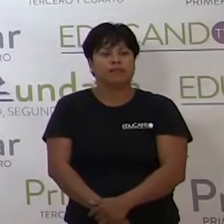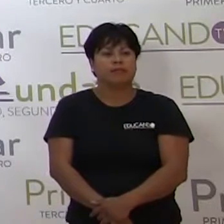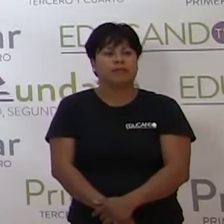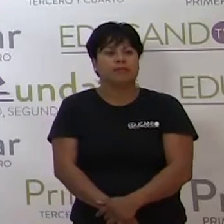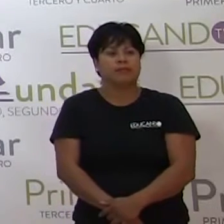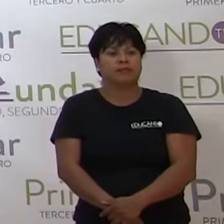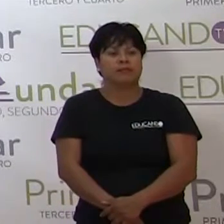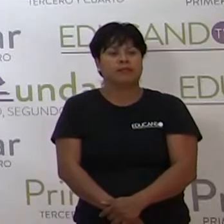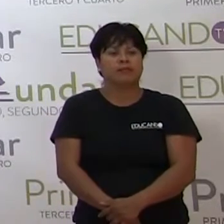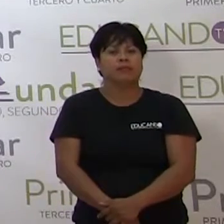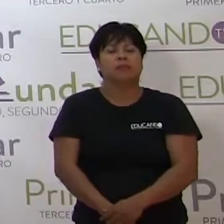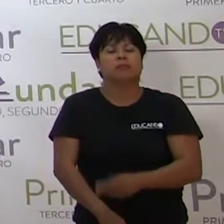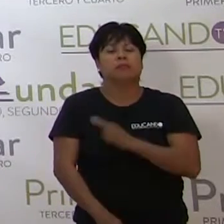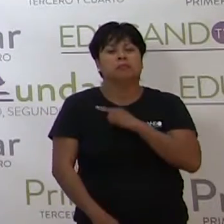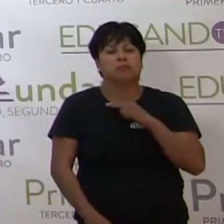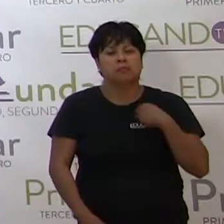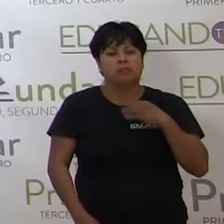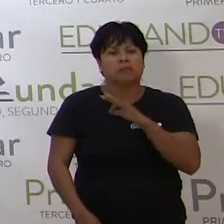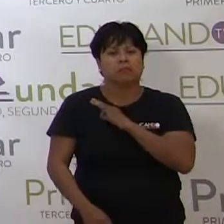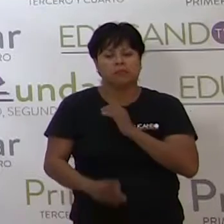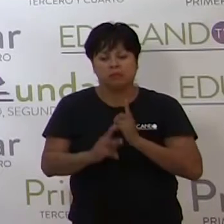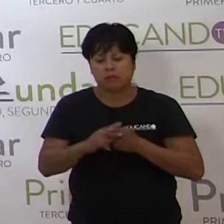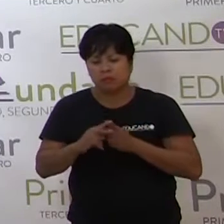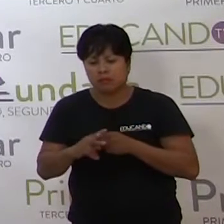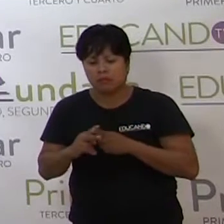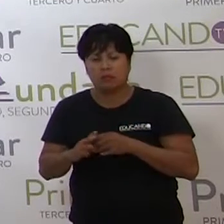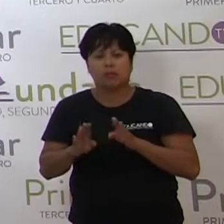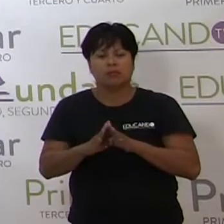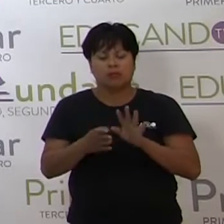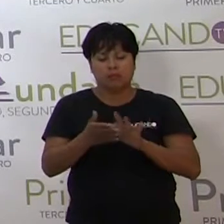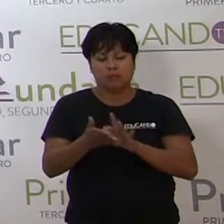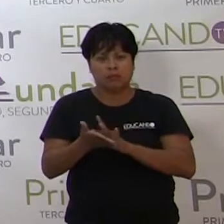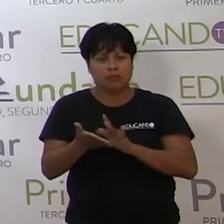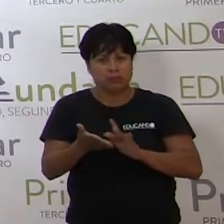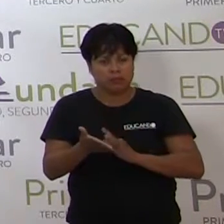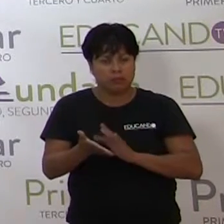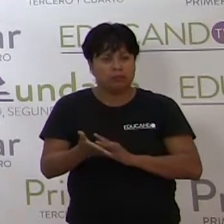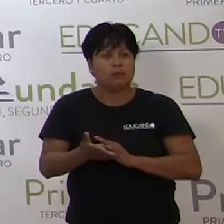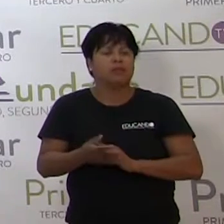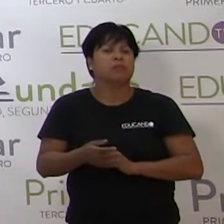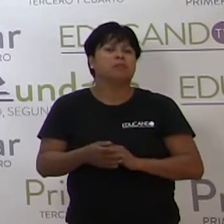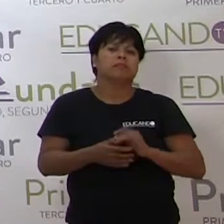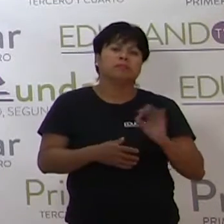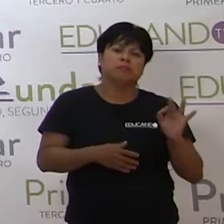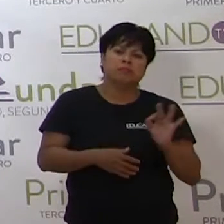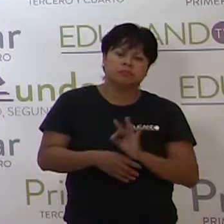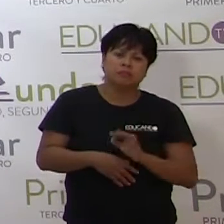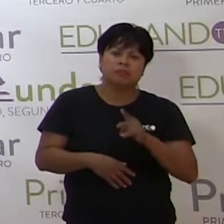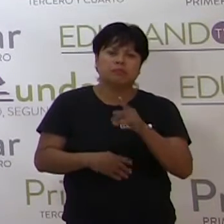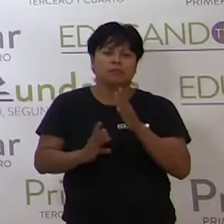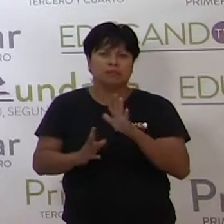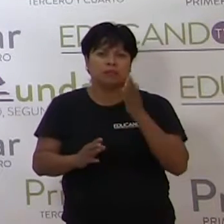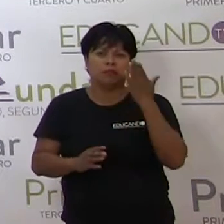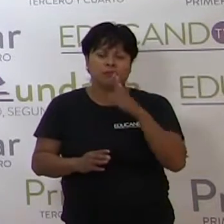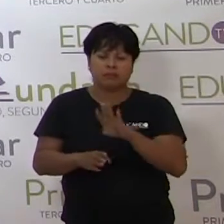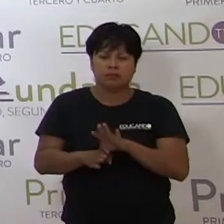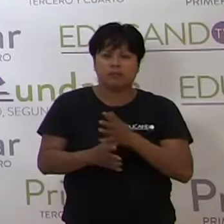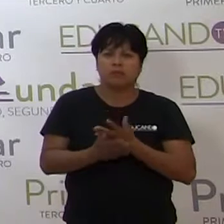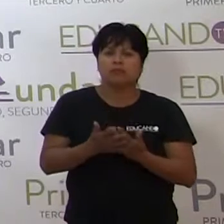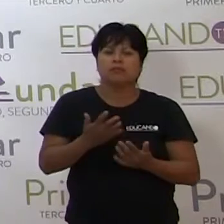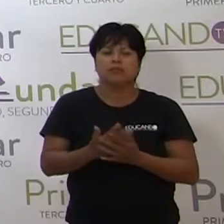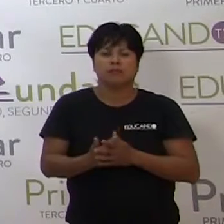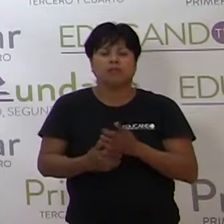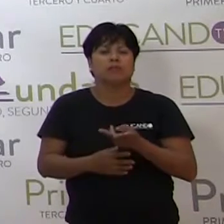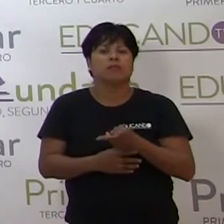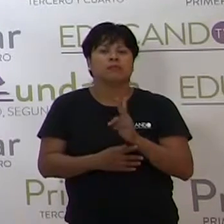también lo podemos calcular por medio de la calculadora. Seguramente tú ya lo sabes hacer,